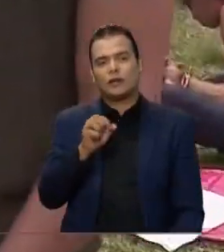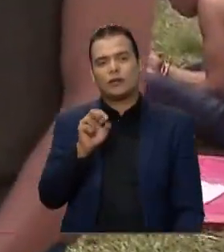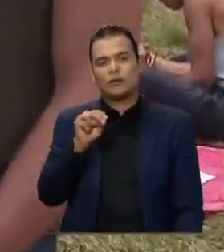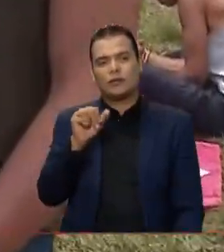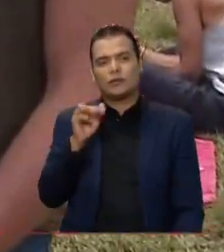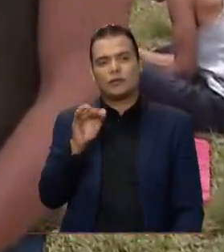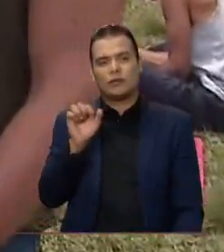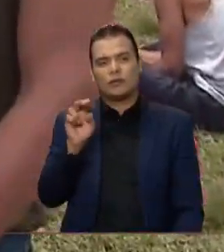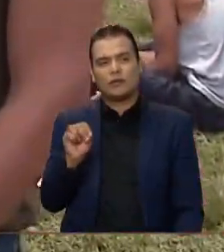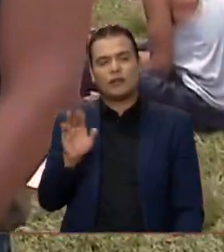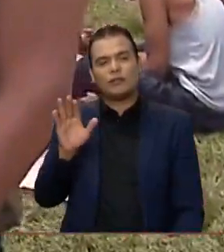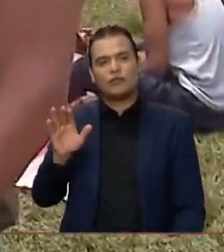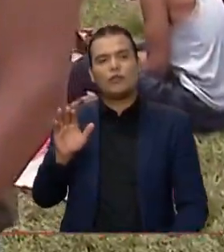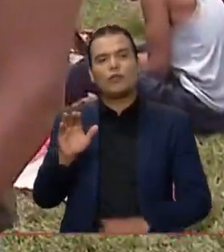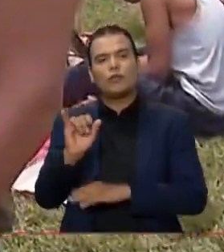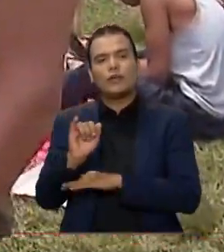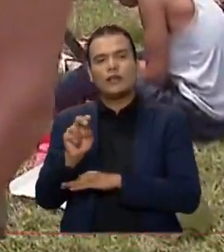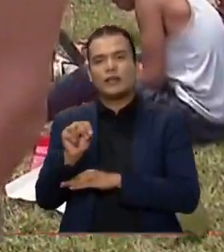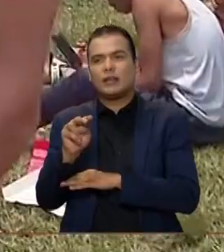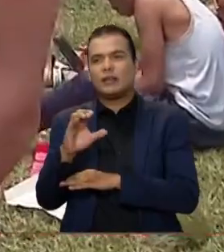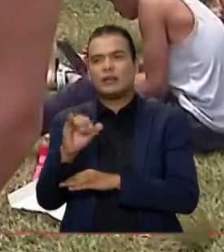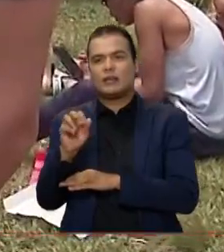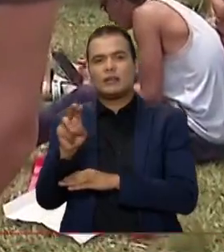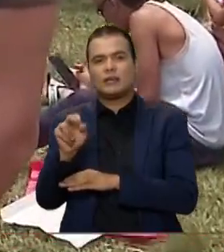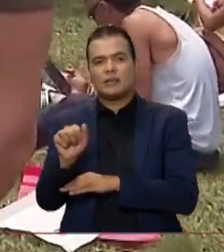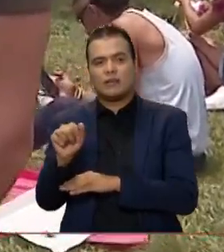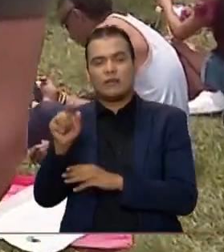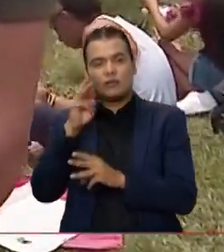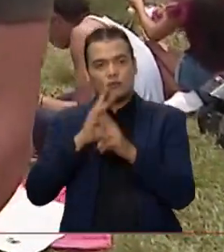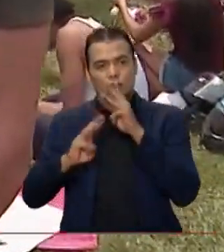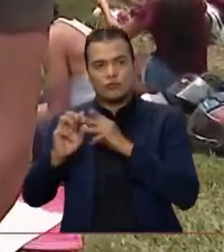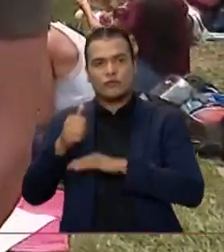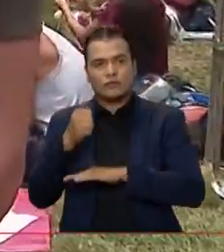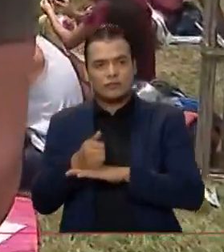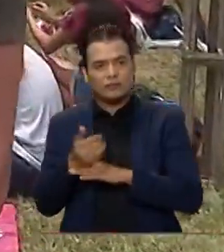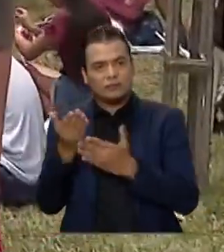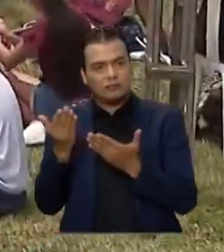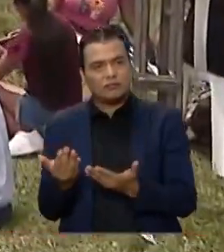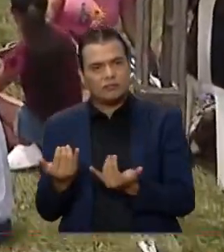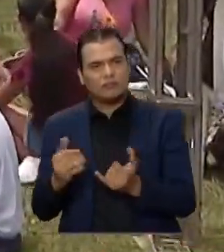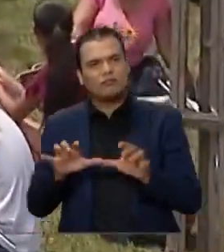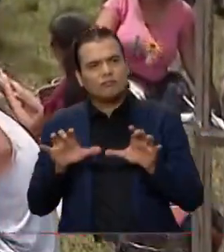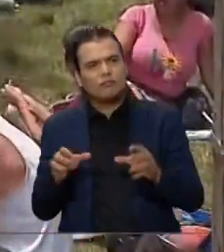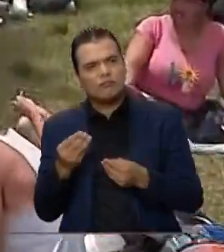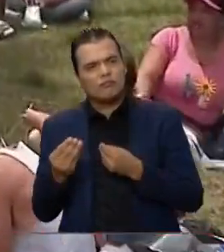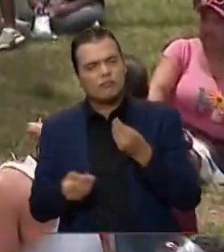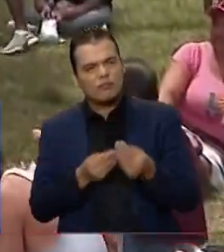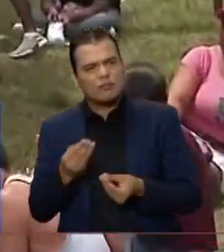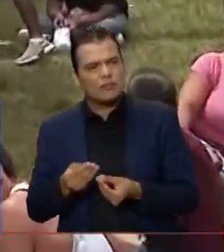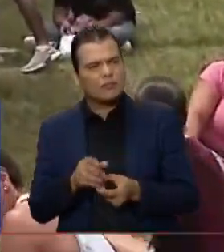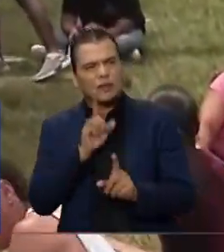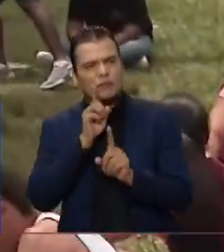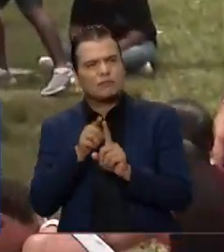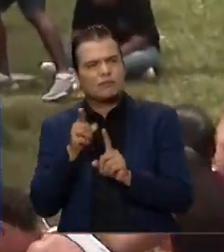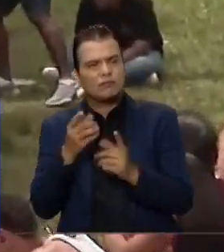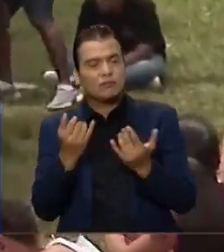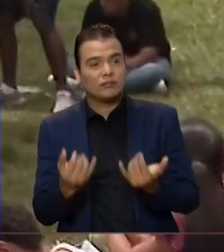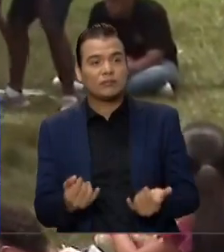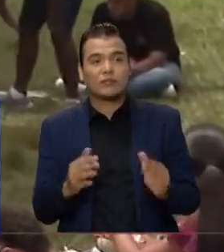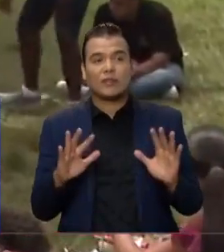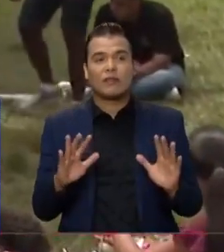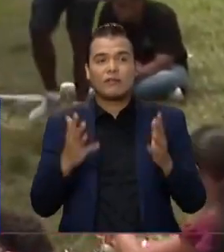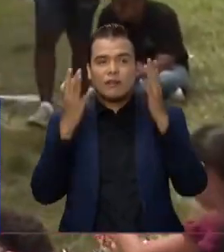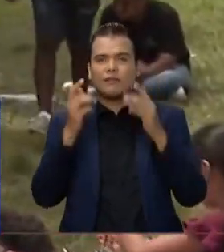tardes, bienvenidos a Telepacífico Noticias. ¿Y cuál es el evento que se está realizando hoy aquí y qué busca por parte de INCIBA? Bueno, estamos en el segundo Festival